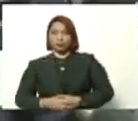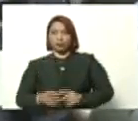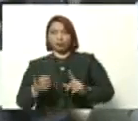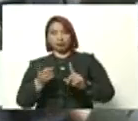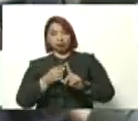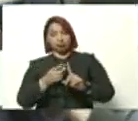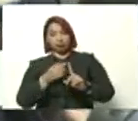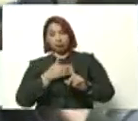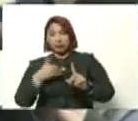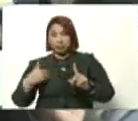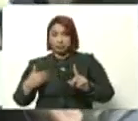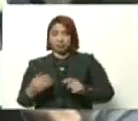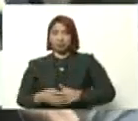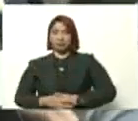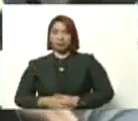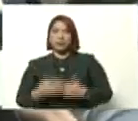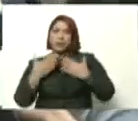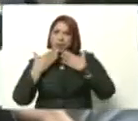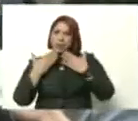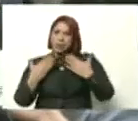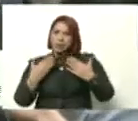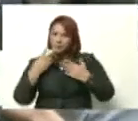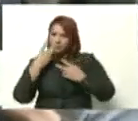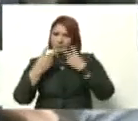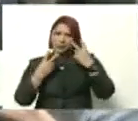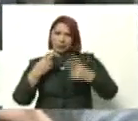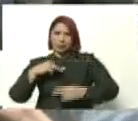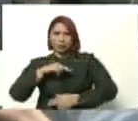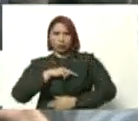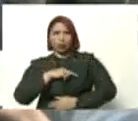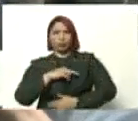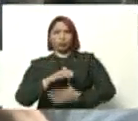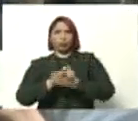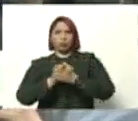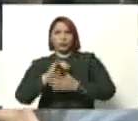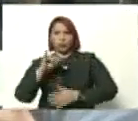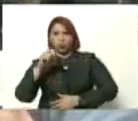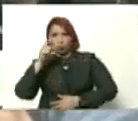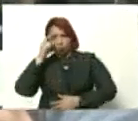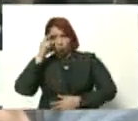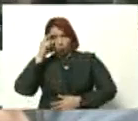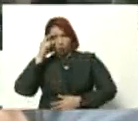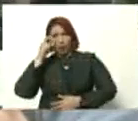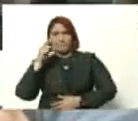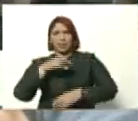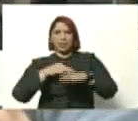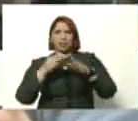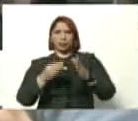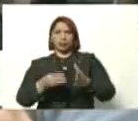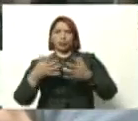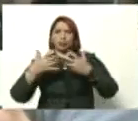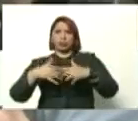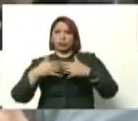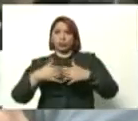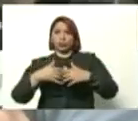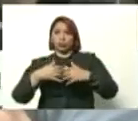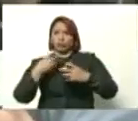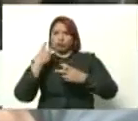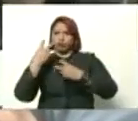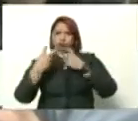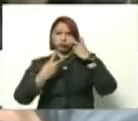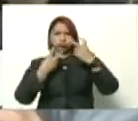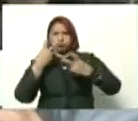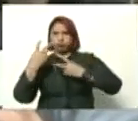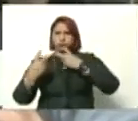quería agradecer pues, la visita de nuestro hermano Jorge Arriaza, ministro de Industria, que vino para acá a